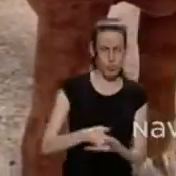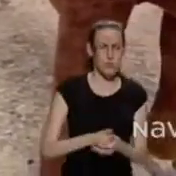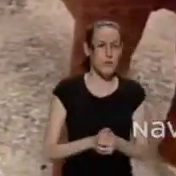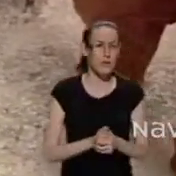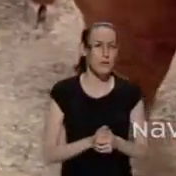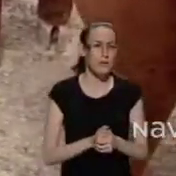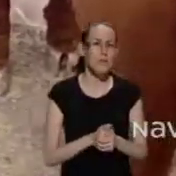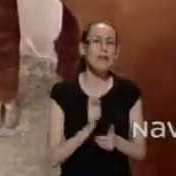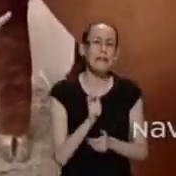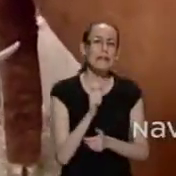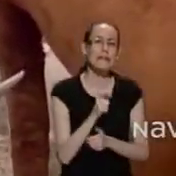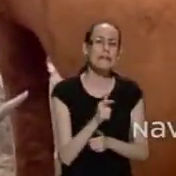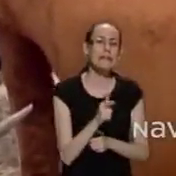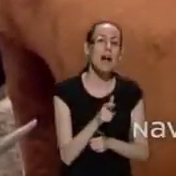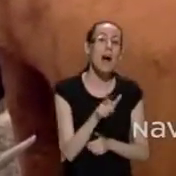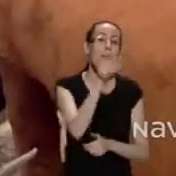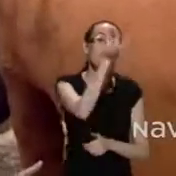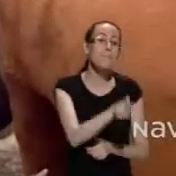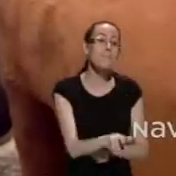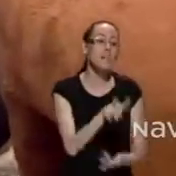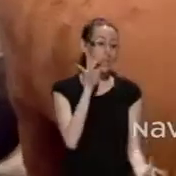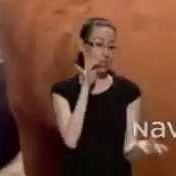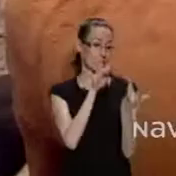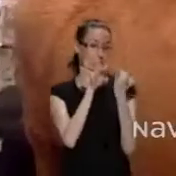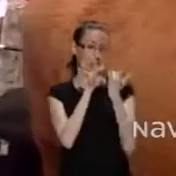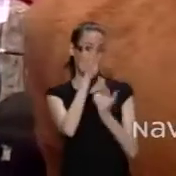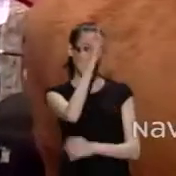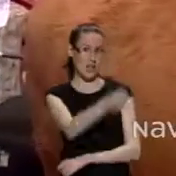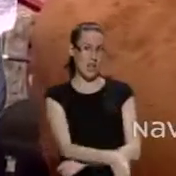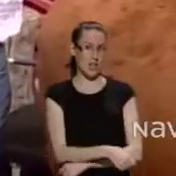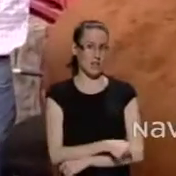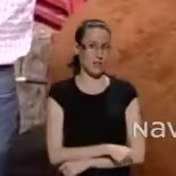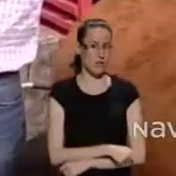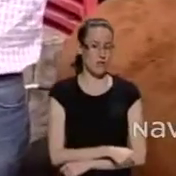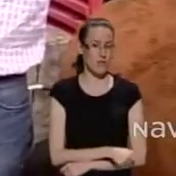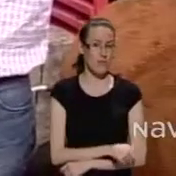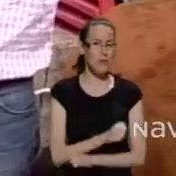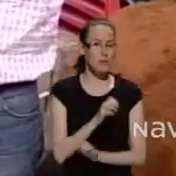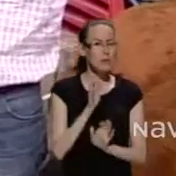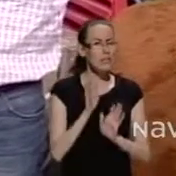más que entiendas. Pero no, las dos o más las riberas se llevan muchos. Casi todos los que puedo hacer se llevan a la ribera.